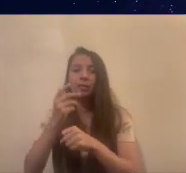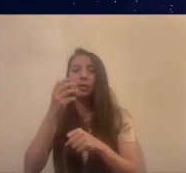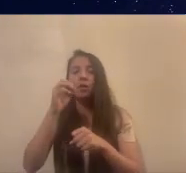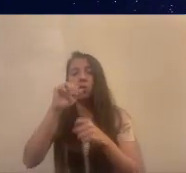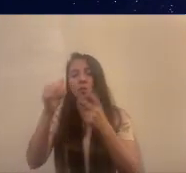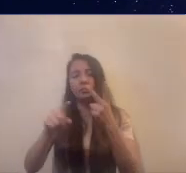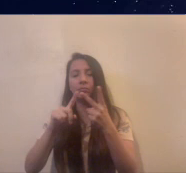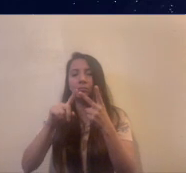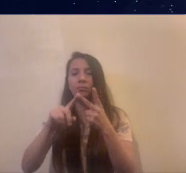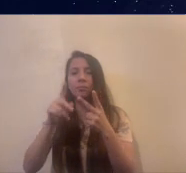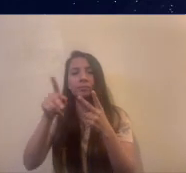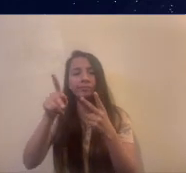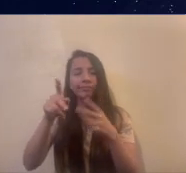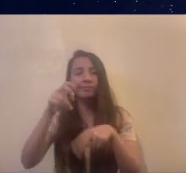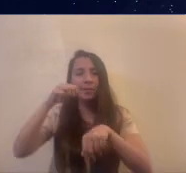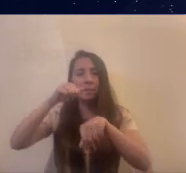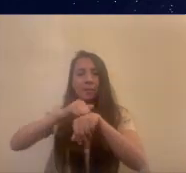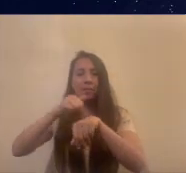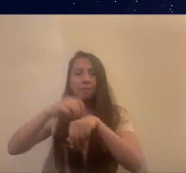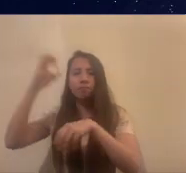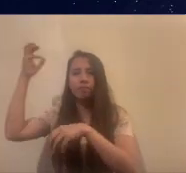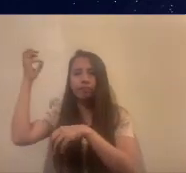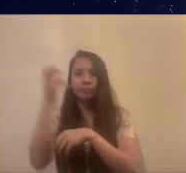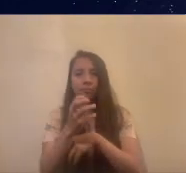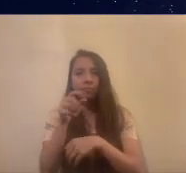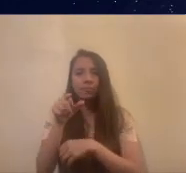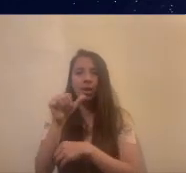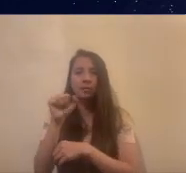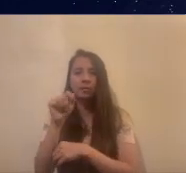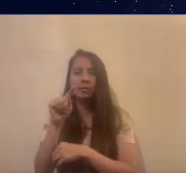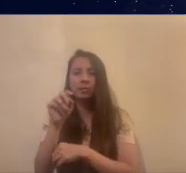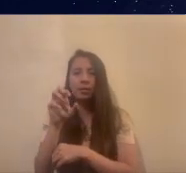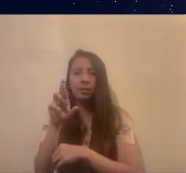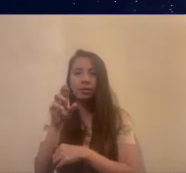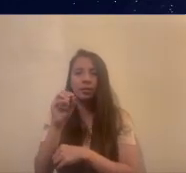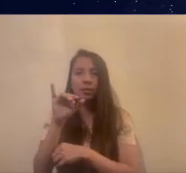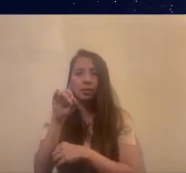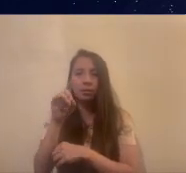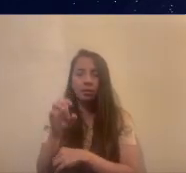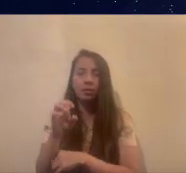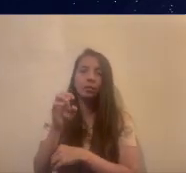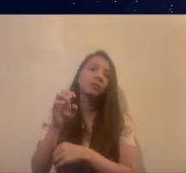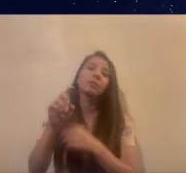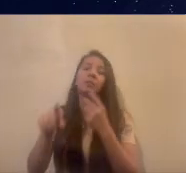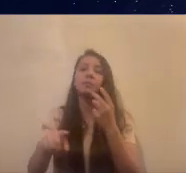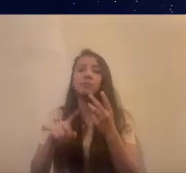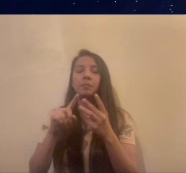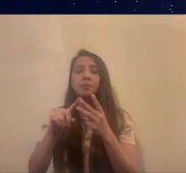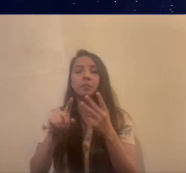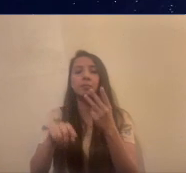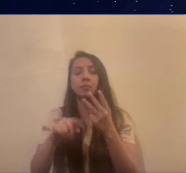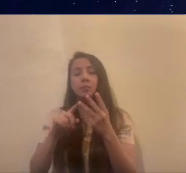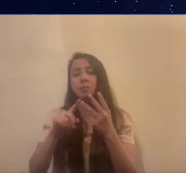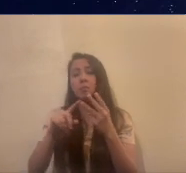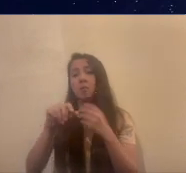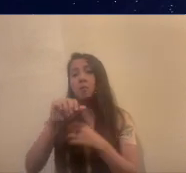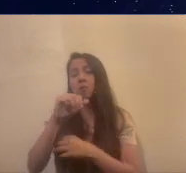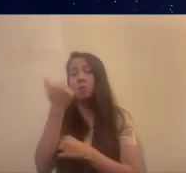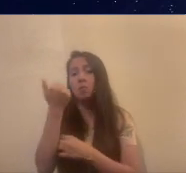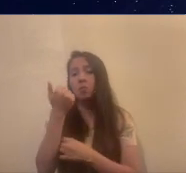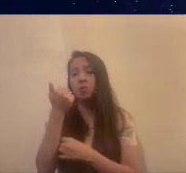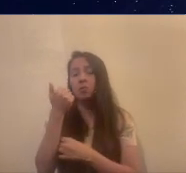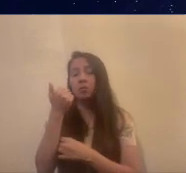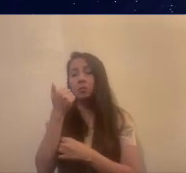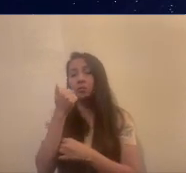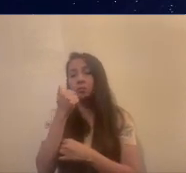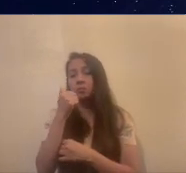exposición superficies de simulación de espacio total, espacio vacío total. Los mapas